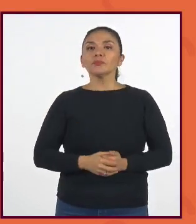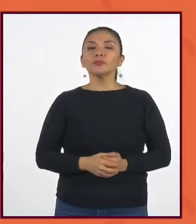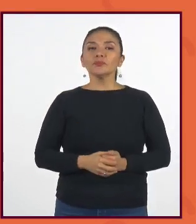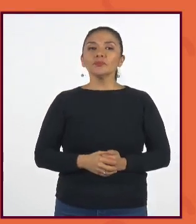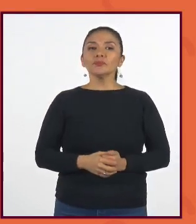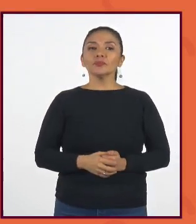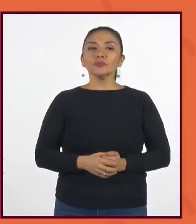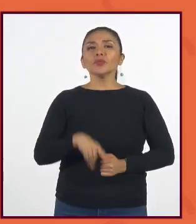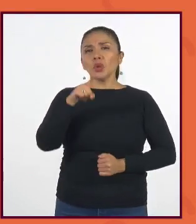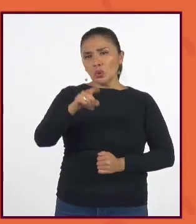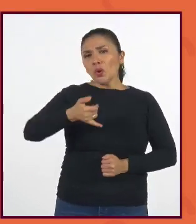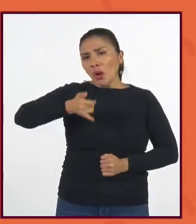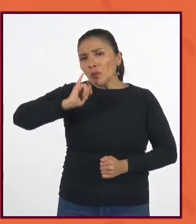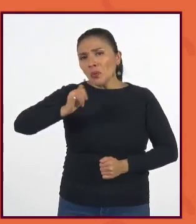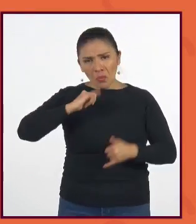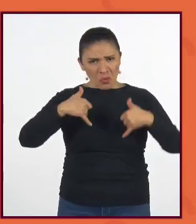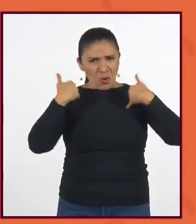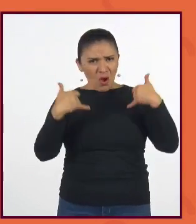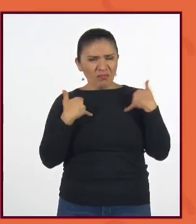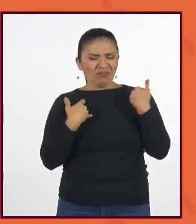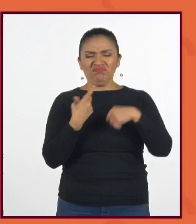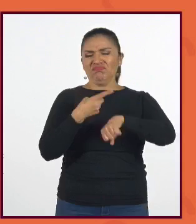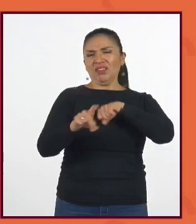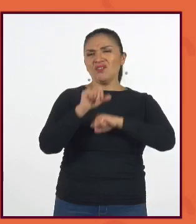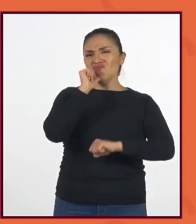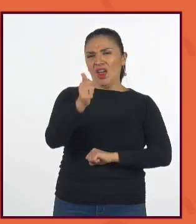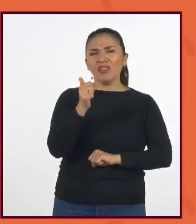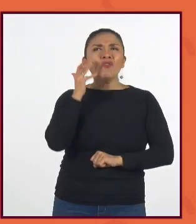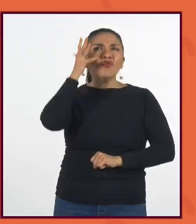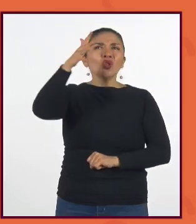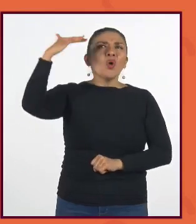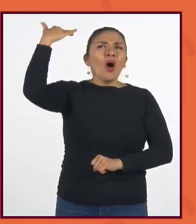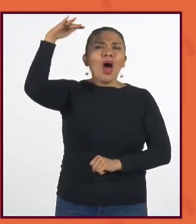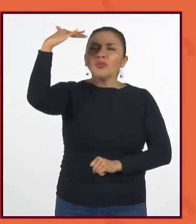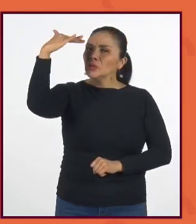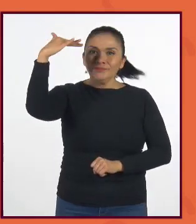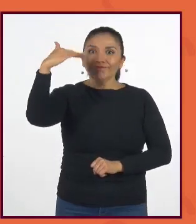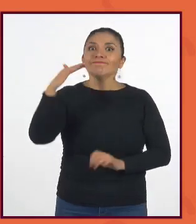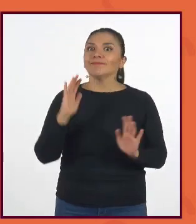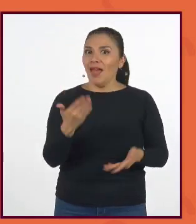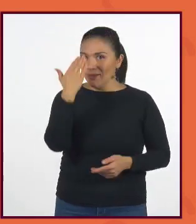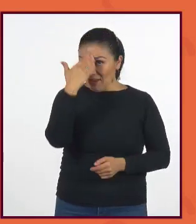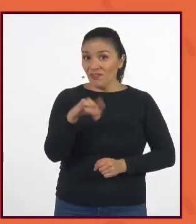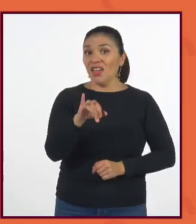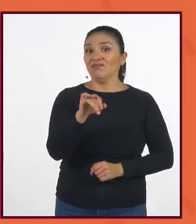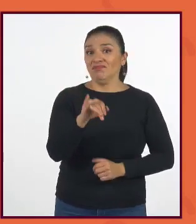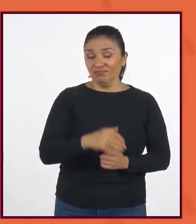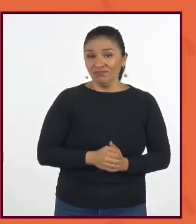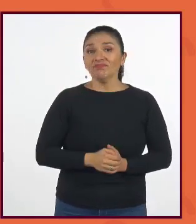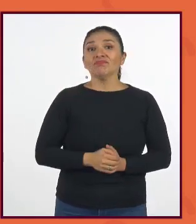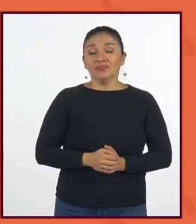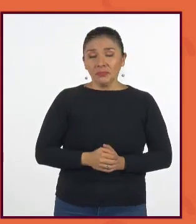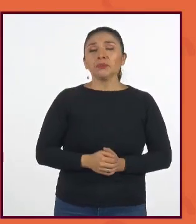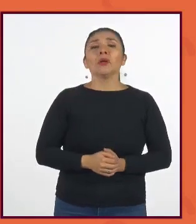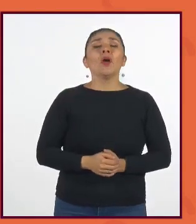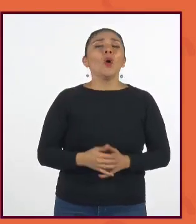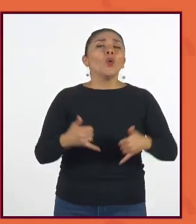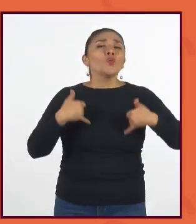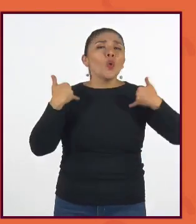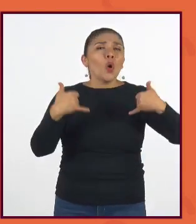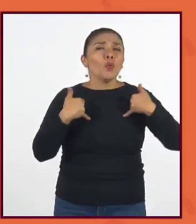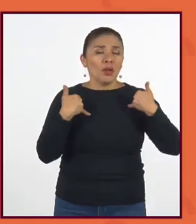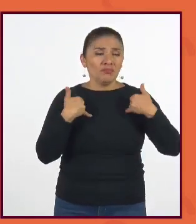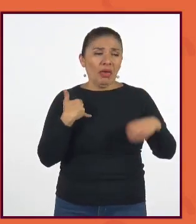es, beber alcohol en la adolescencia no afecta en la edad adulta. Y se sabe que sí. El consumo de bebidas alcohólicas antes de los